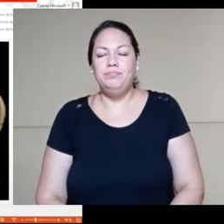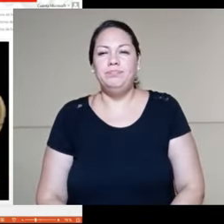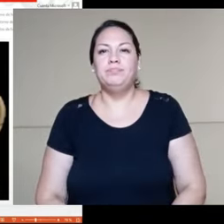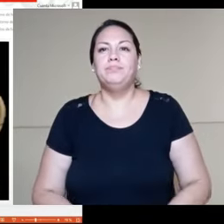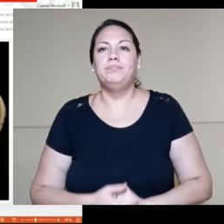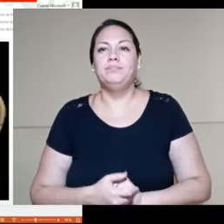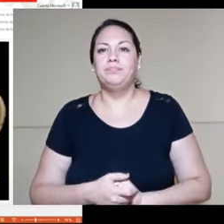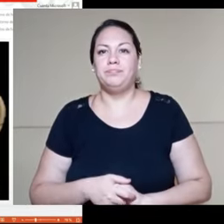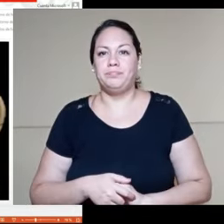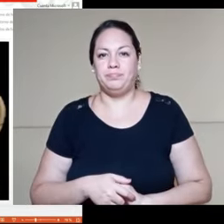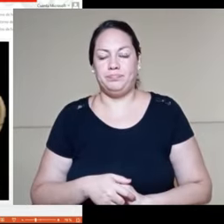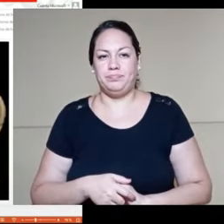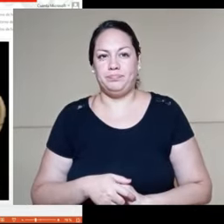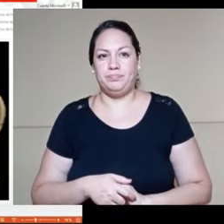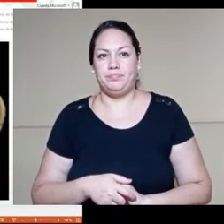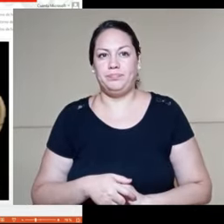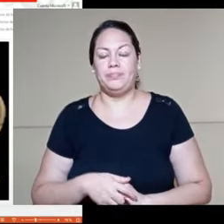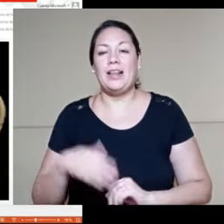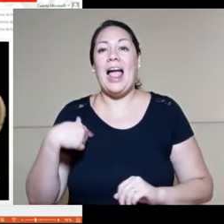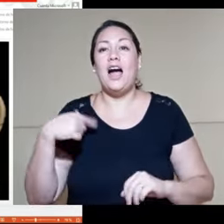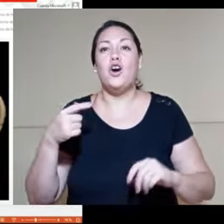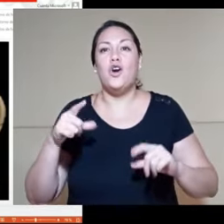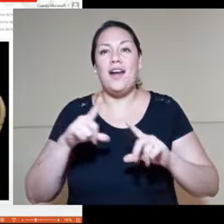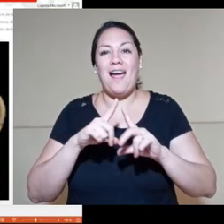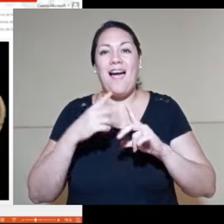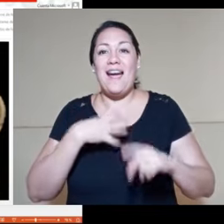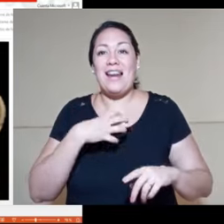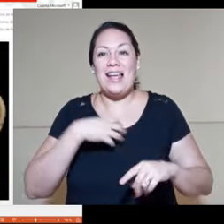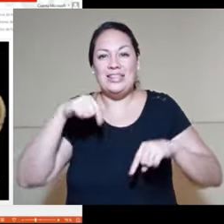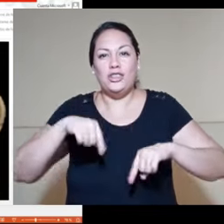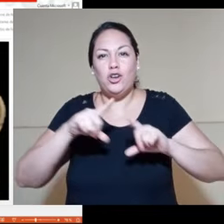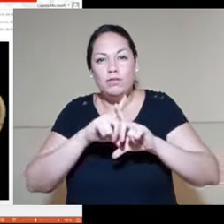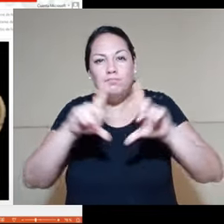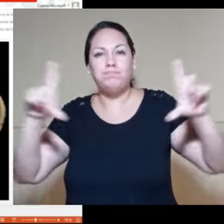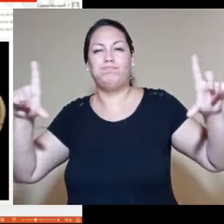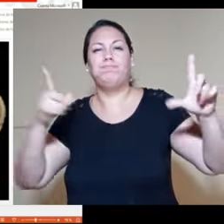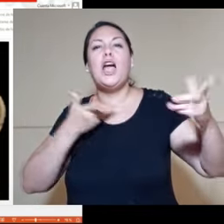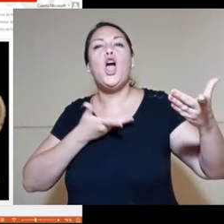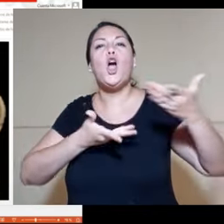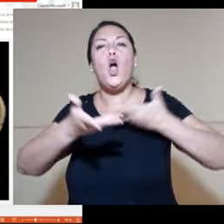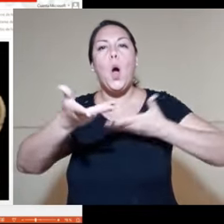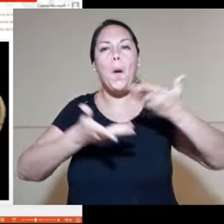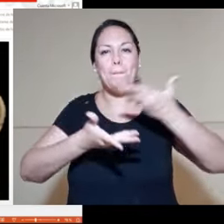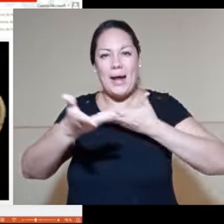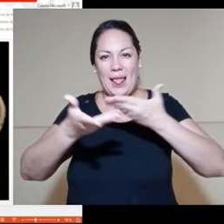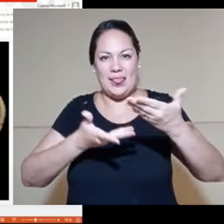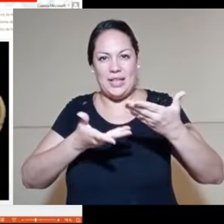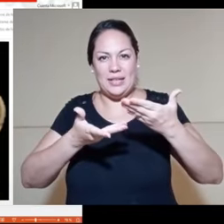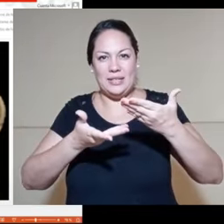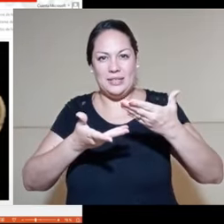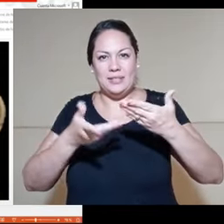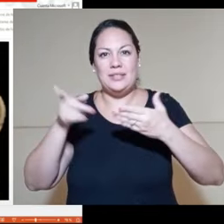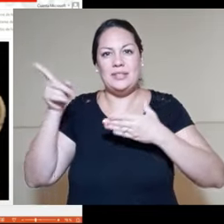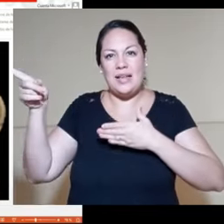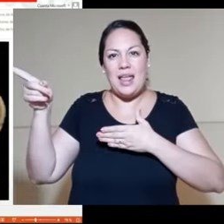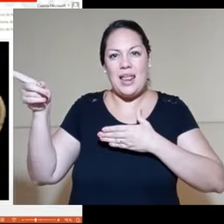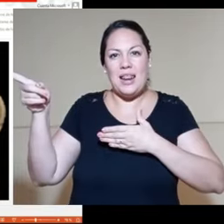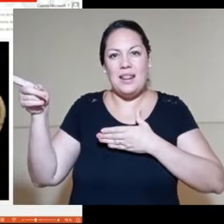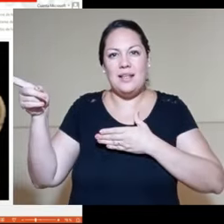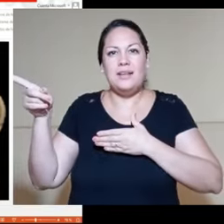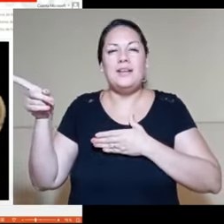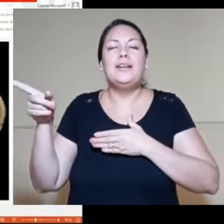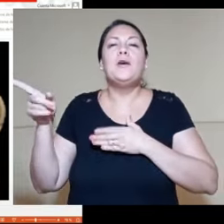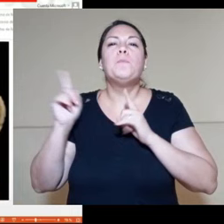profe. Bien. Bien, ¿y Bueno, usted? bien, voy a compartir acá la clase con ustedes y el